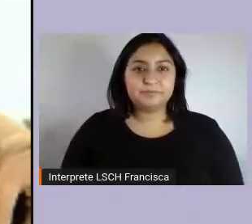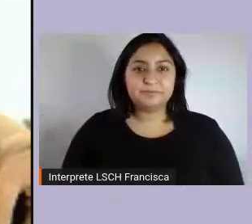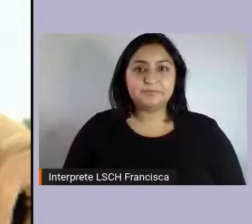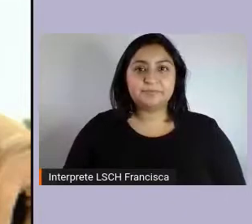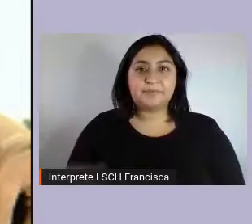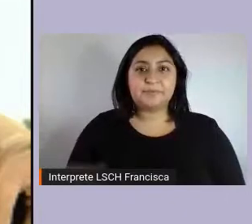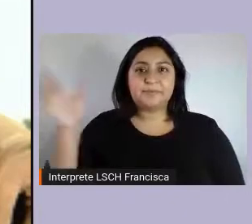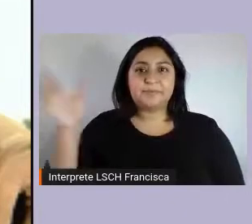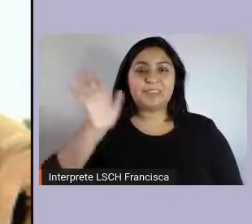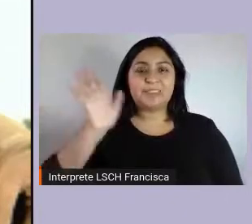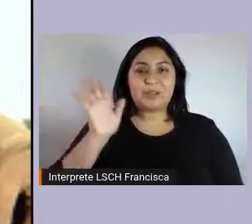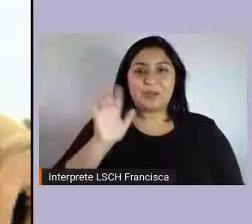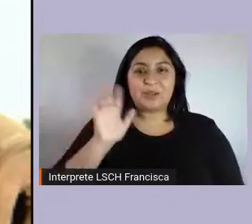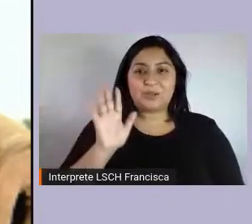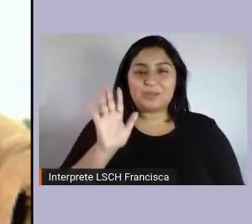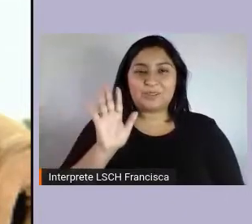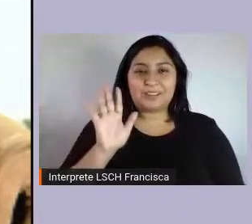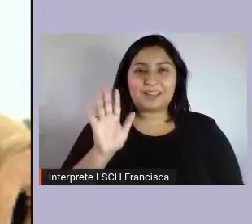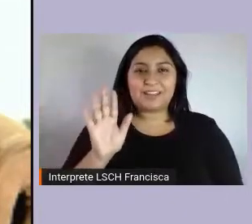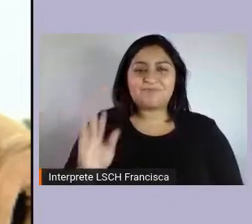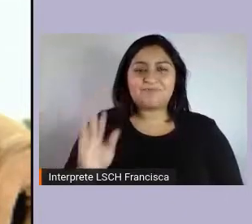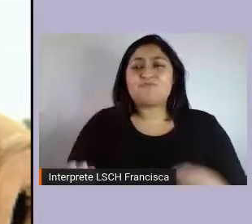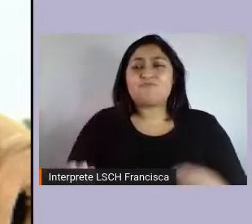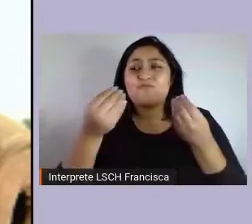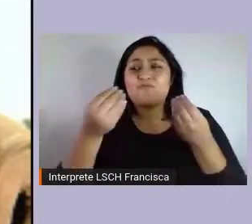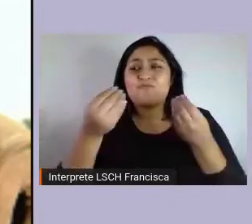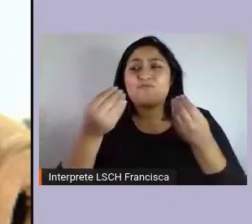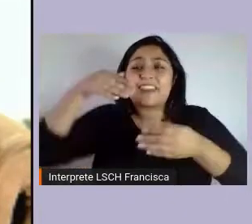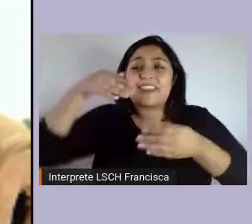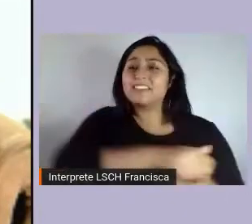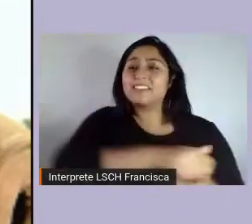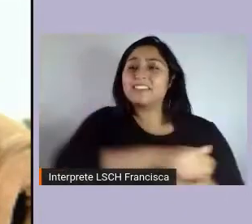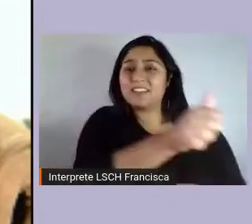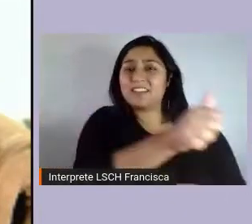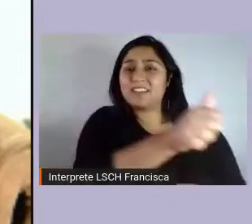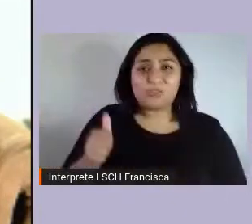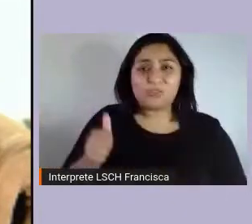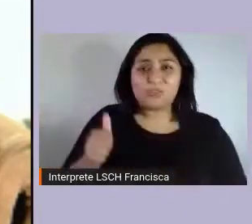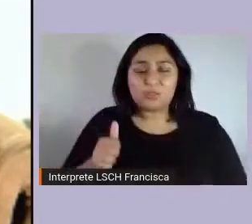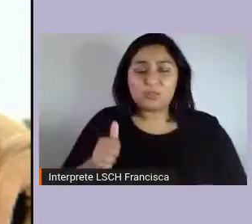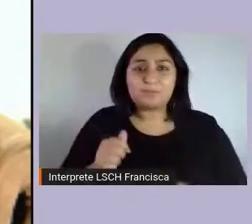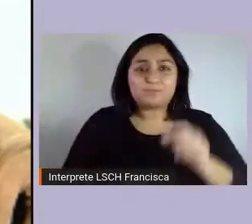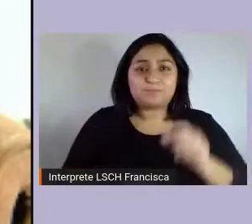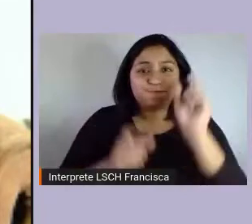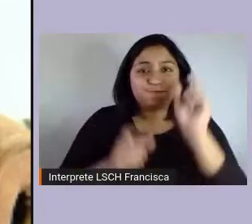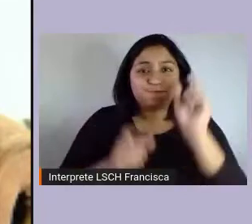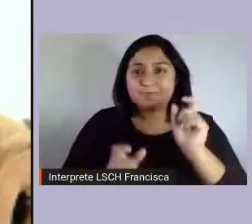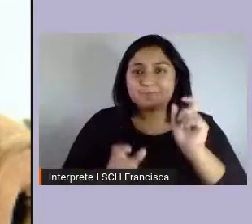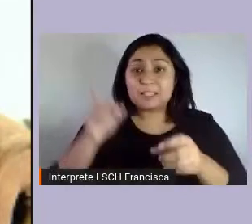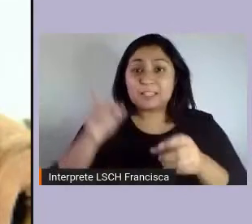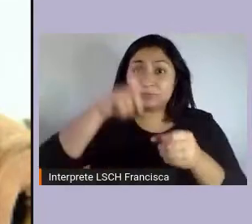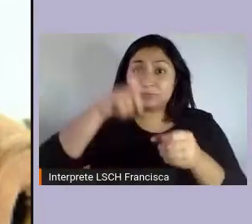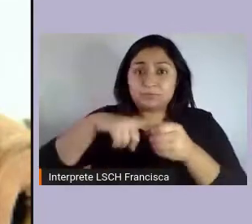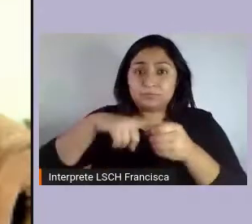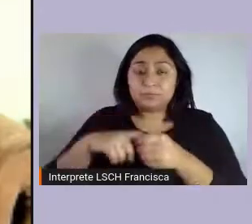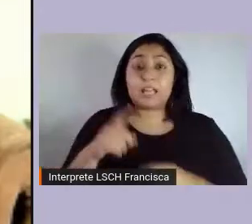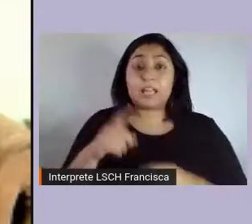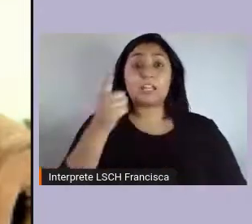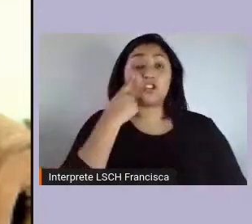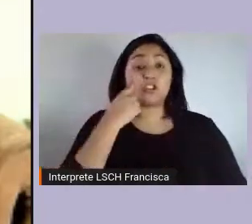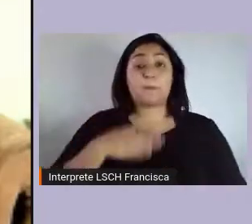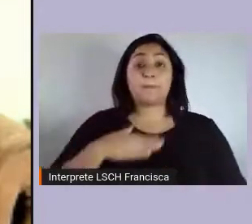Hola, muy buenas tardes a todos y a todas. Para quienes no me conocen, mi nombre es